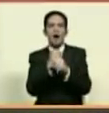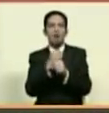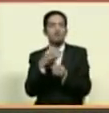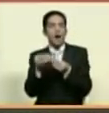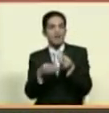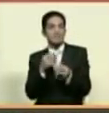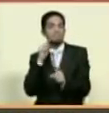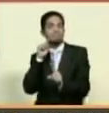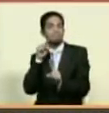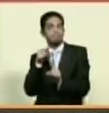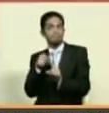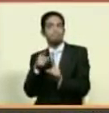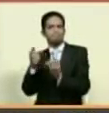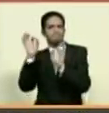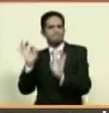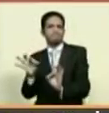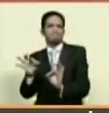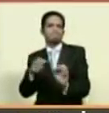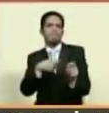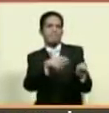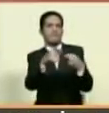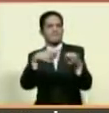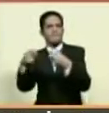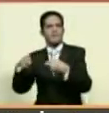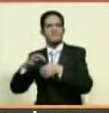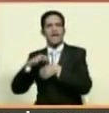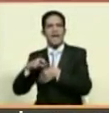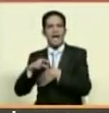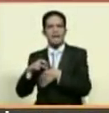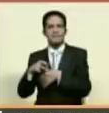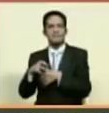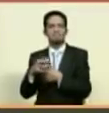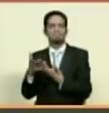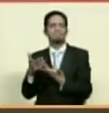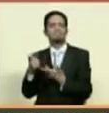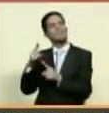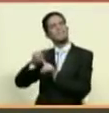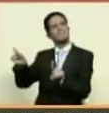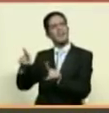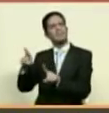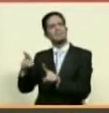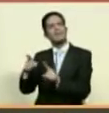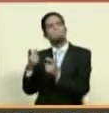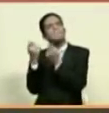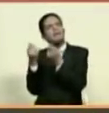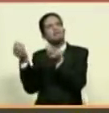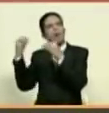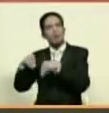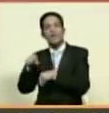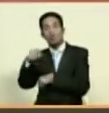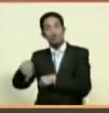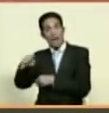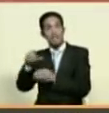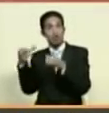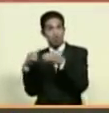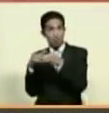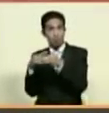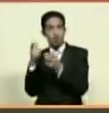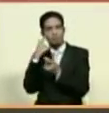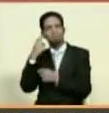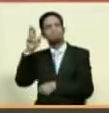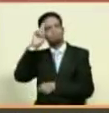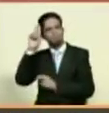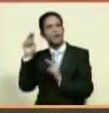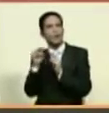el suministro de carne y que no tiene nada que ver con el precio acordado. Han reconocido estos sectores que el